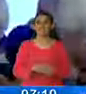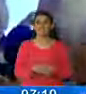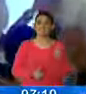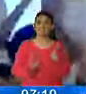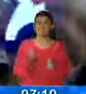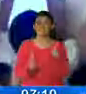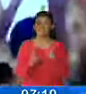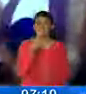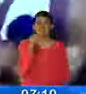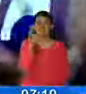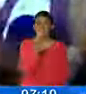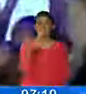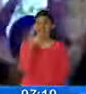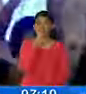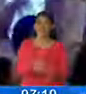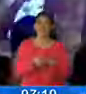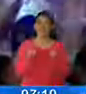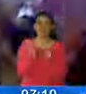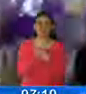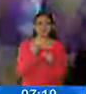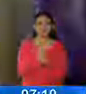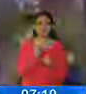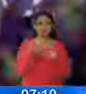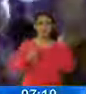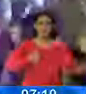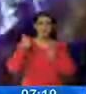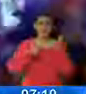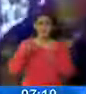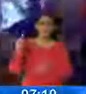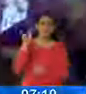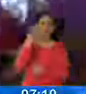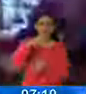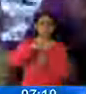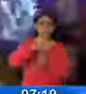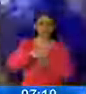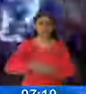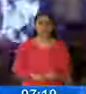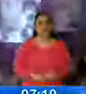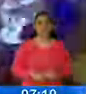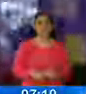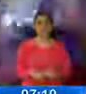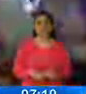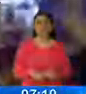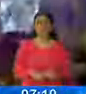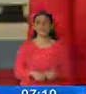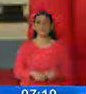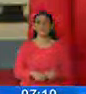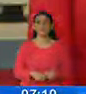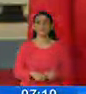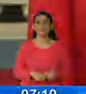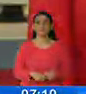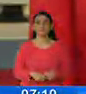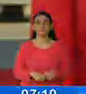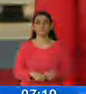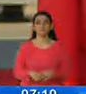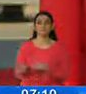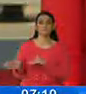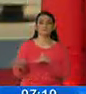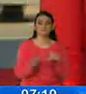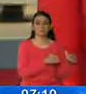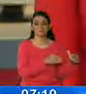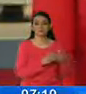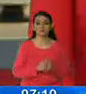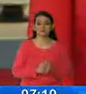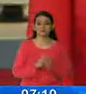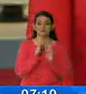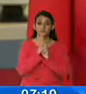que desde este lunes comenzará a trabajar en la campaña para la segunda vuelta, informó Adriana Rojas. Y luego de conocer los